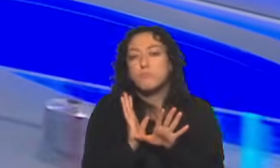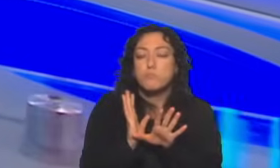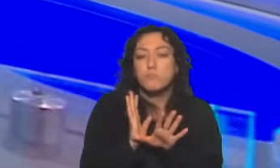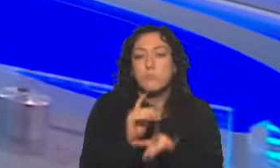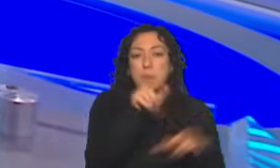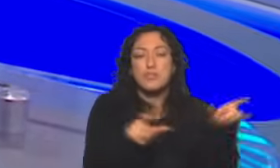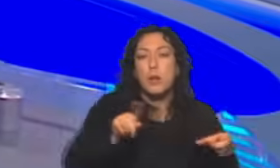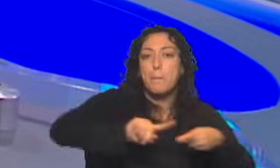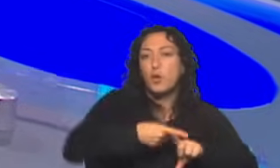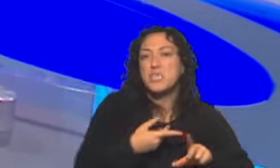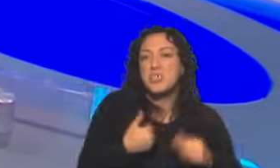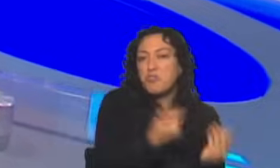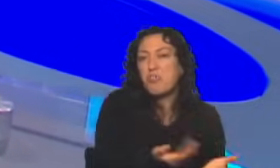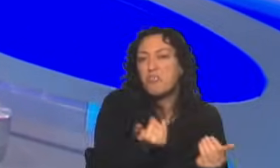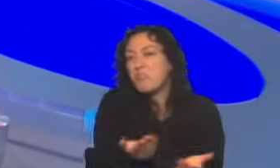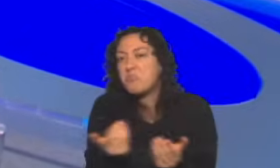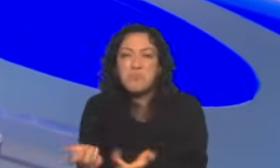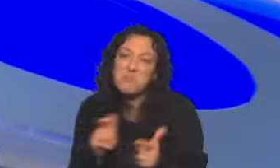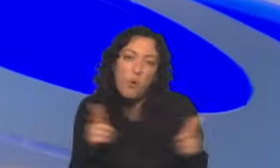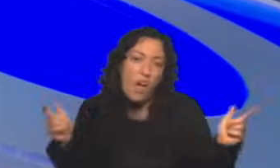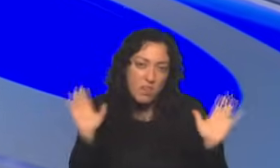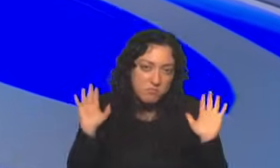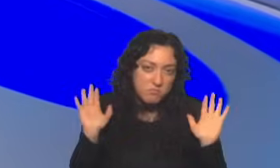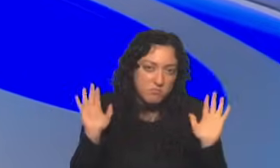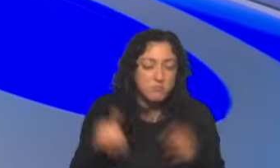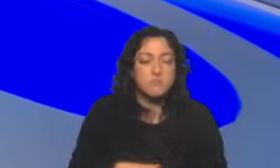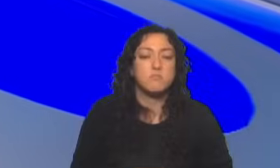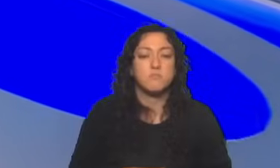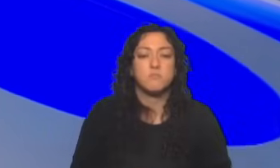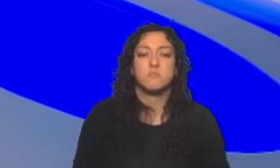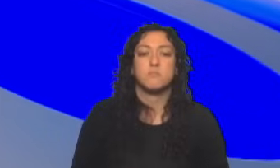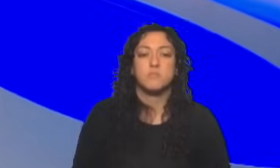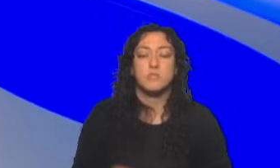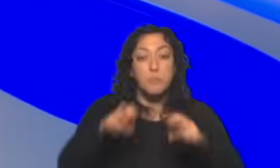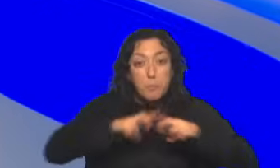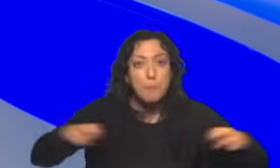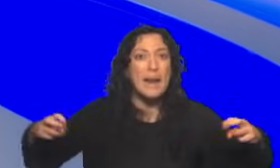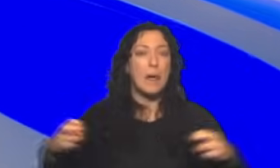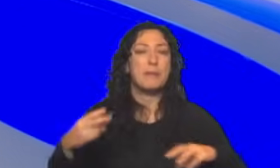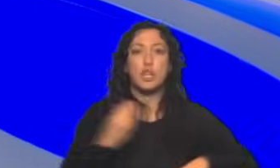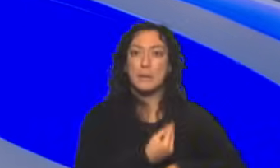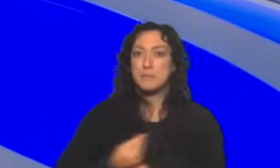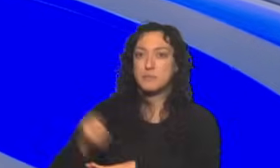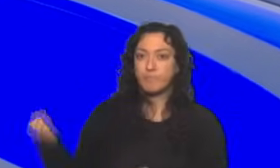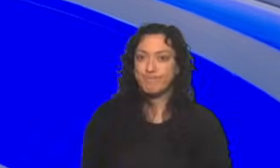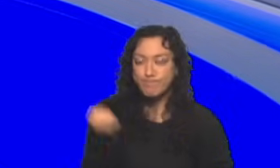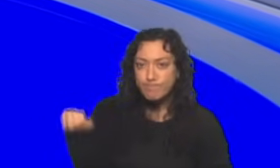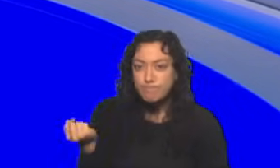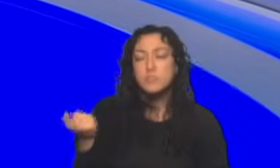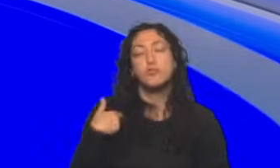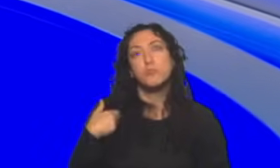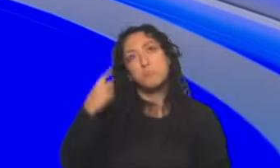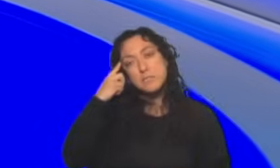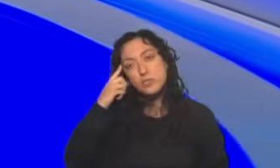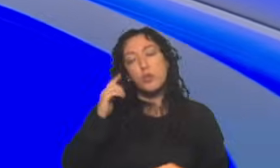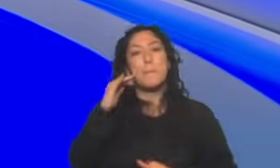actores políticos. No es menor la representación en el Parlamento. Ahora, la explicación, yo creo, de